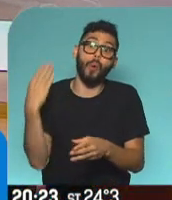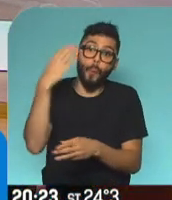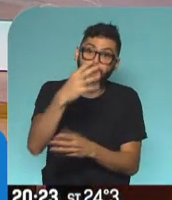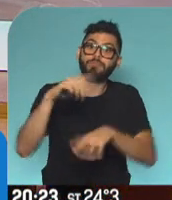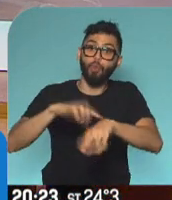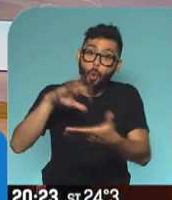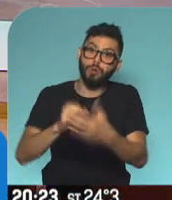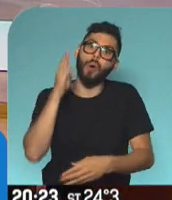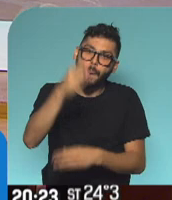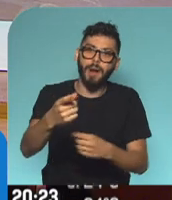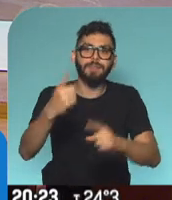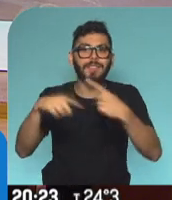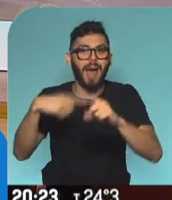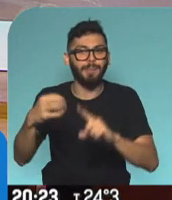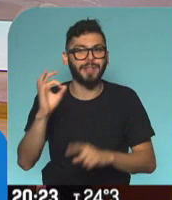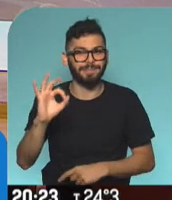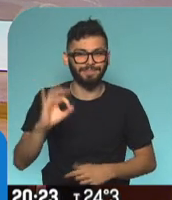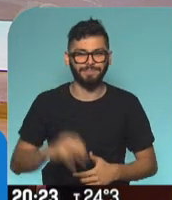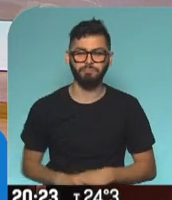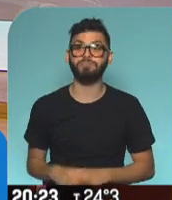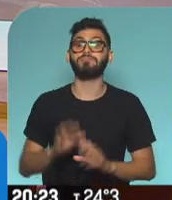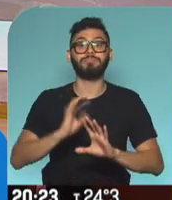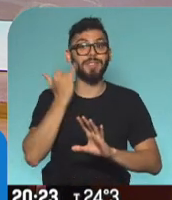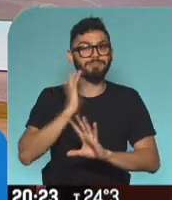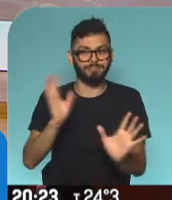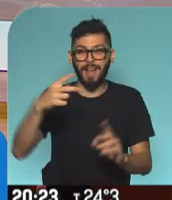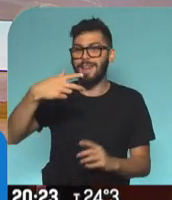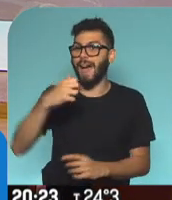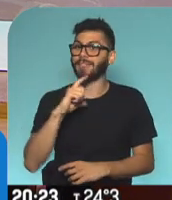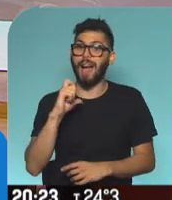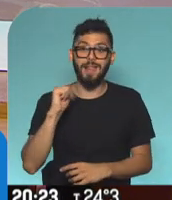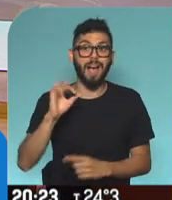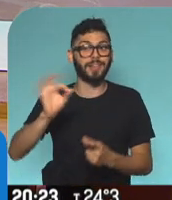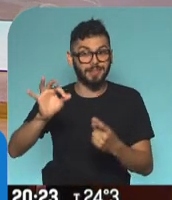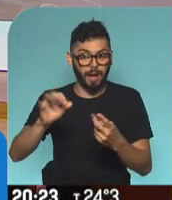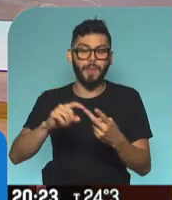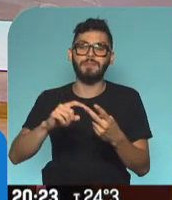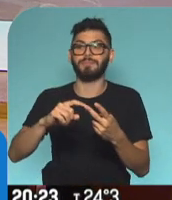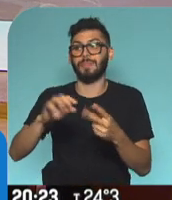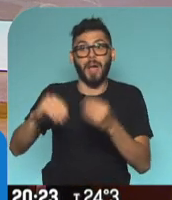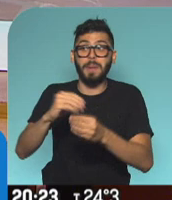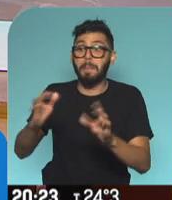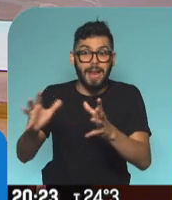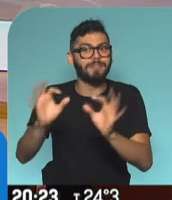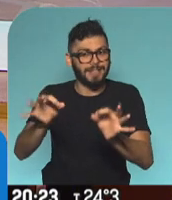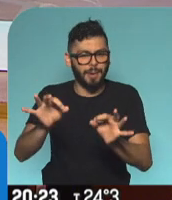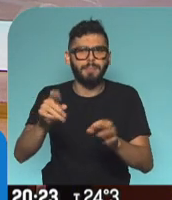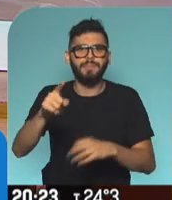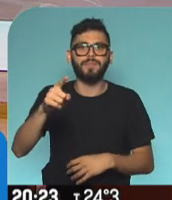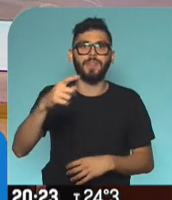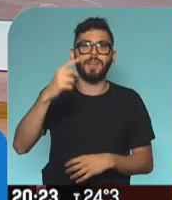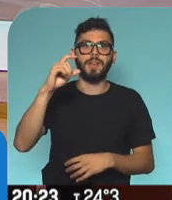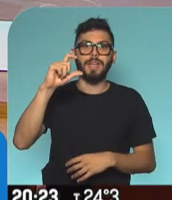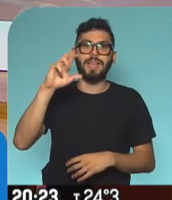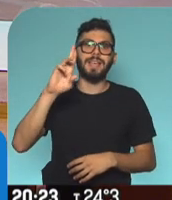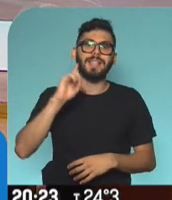ya lo saben entonces los haré natalia pero no lo sabe aquellos que están en condiciones similares cristina quiere registrar la hija para cobrar la asignación